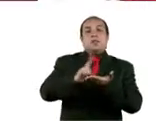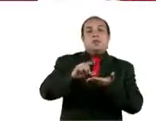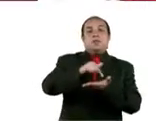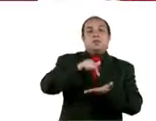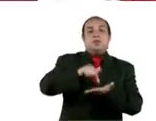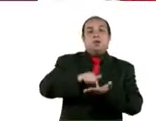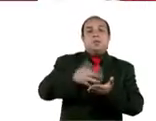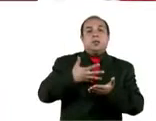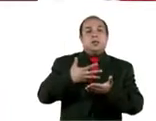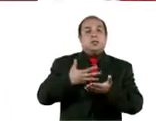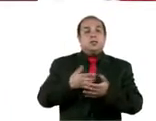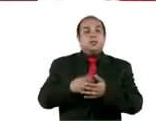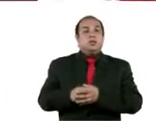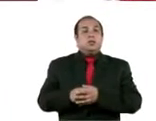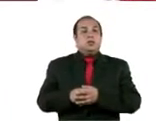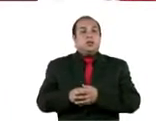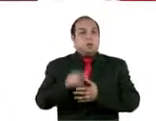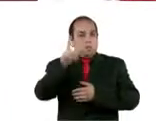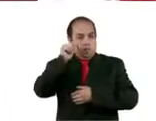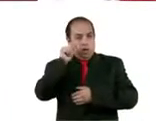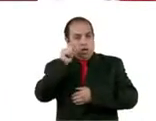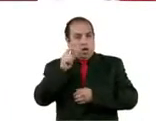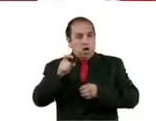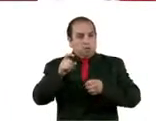estar disponible a partir del día de